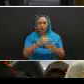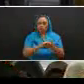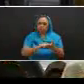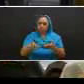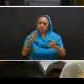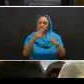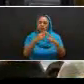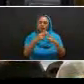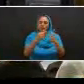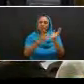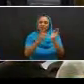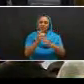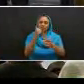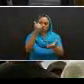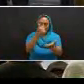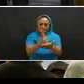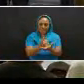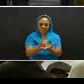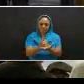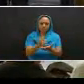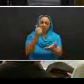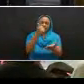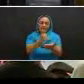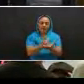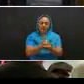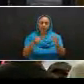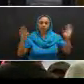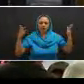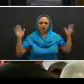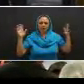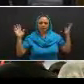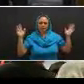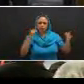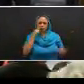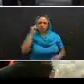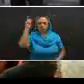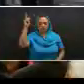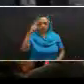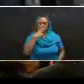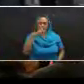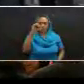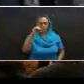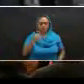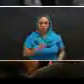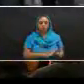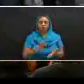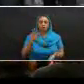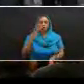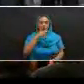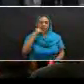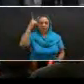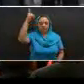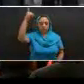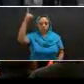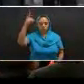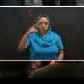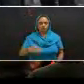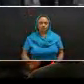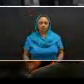Jesús. Amén y amén. Démosle un aplauso al Señor, hermanos. Gloria a Dios.